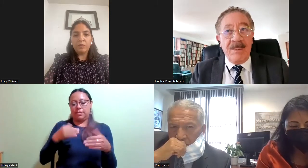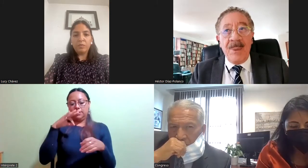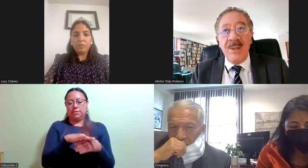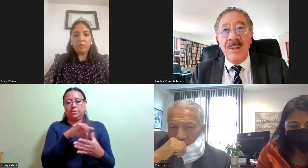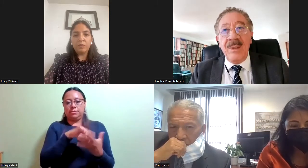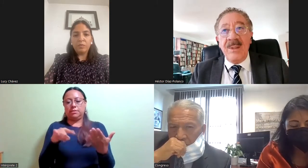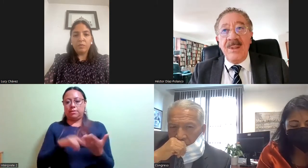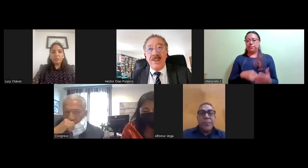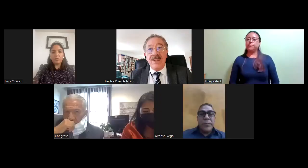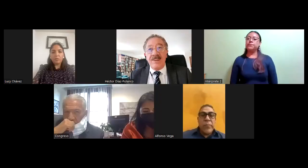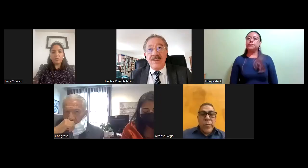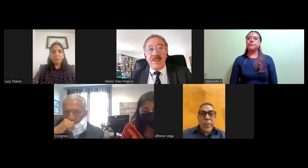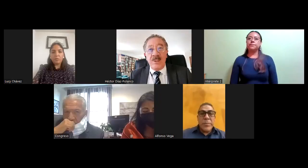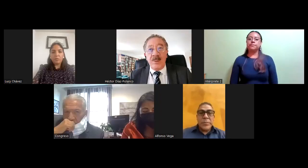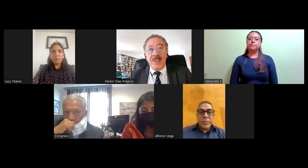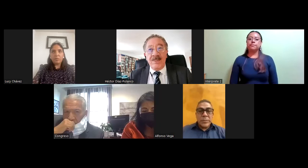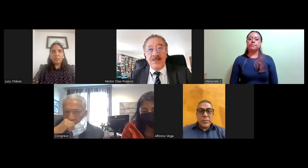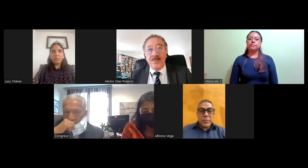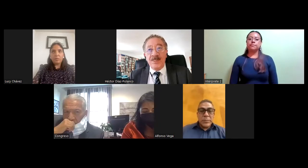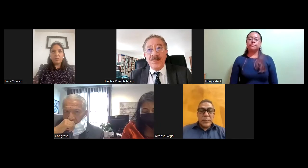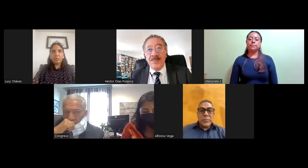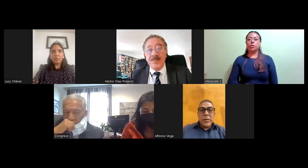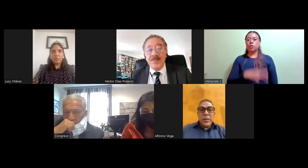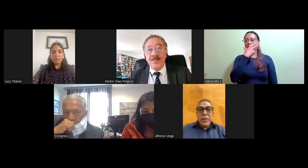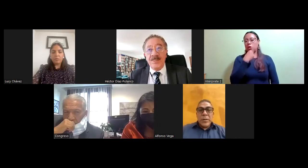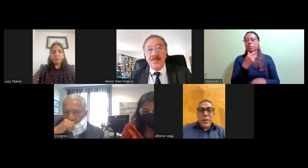votación. Licenciado Vega.